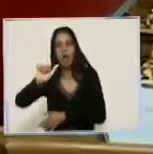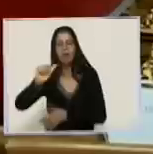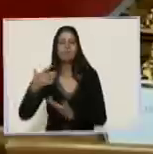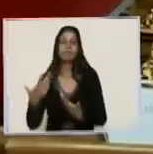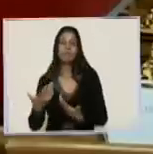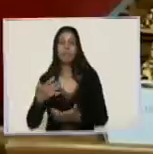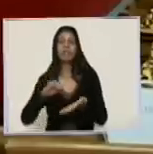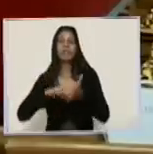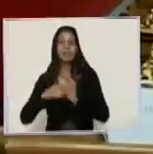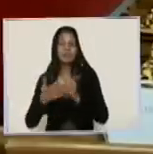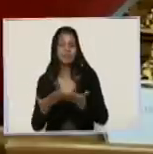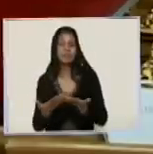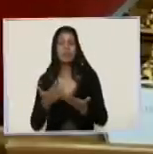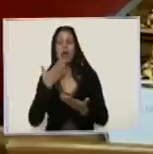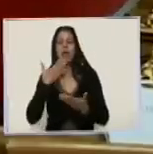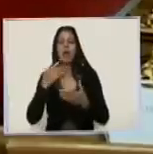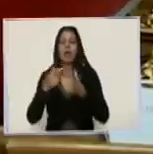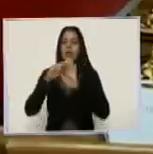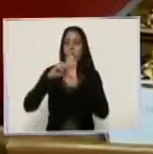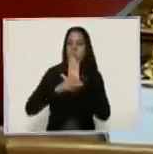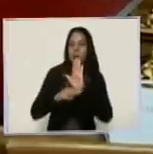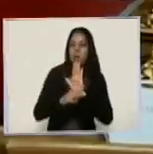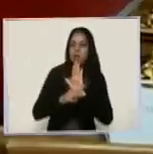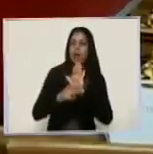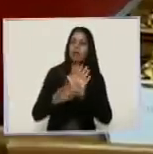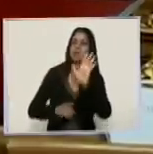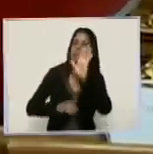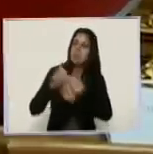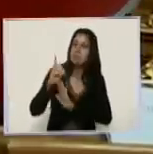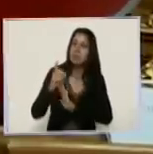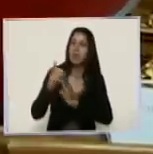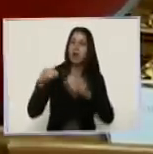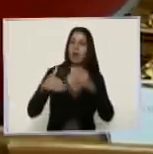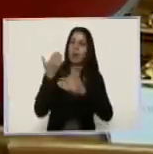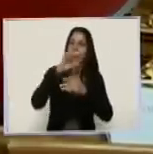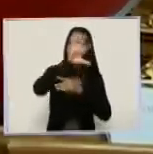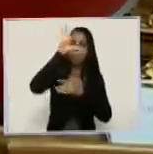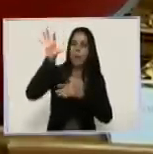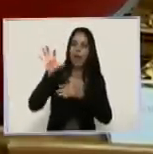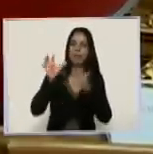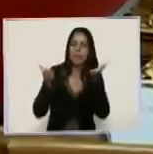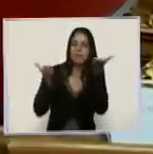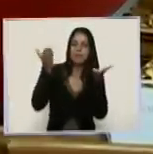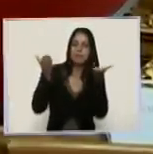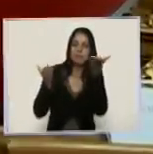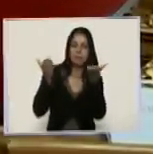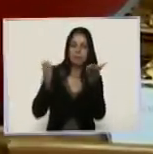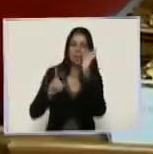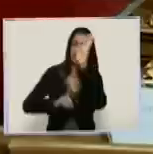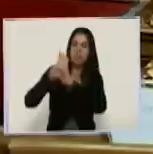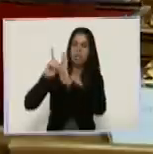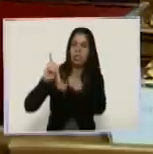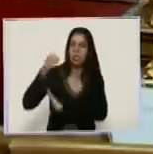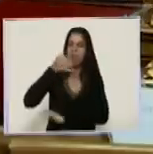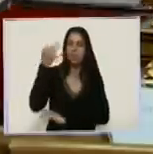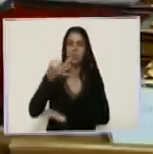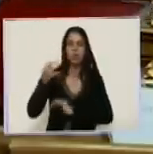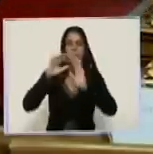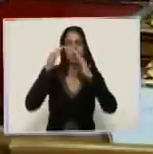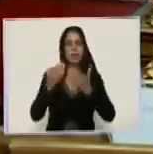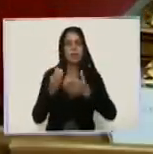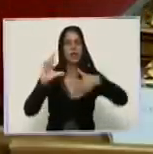del indeludible proceso de construcción de un modelo multipolar y de desarrollo real de los pueblos del